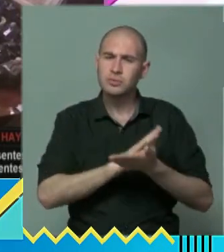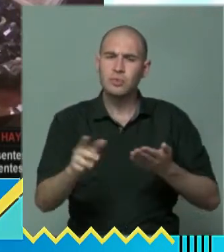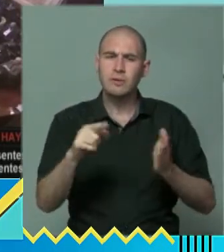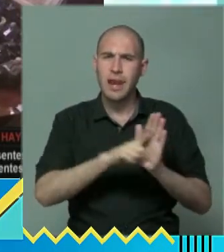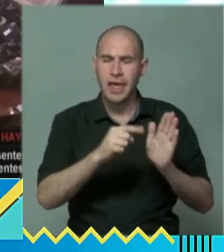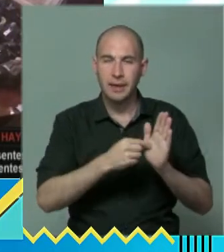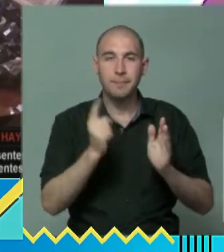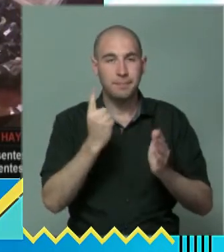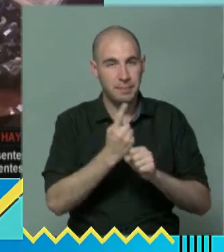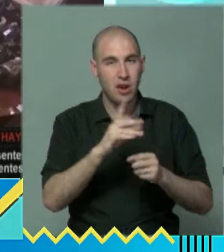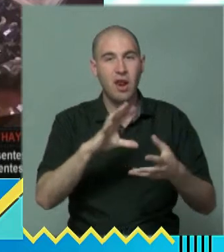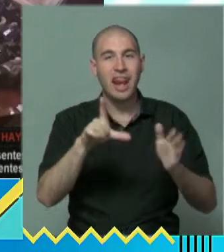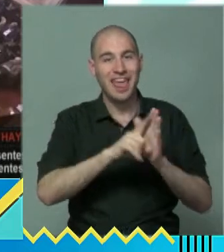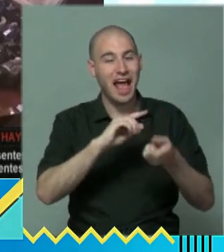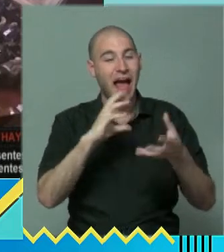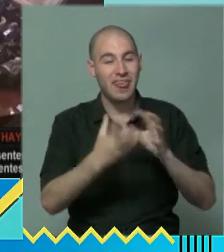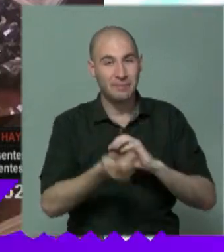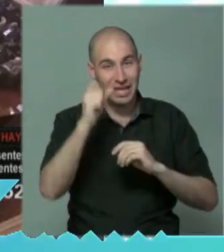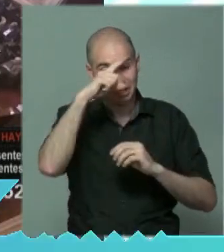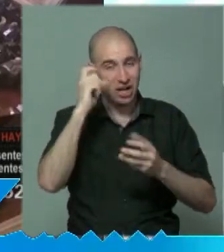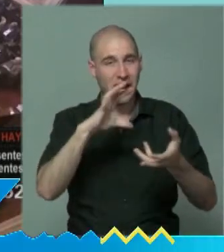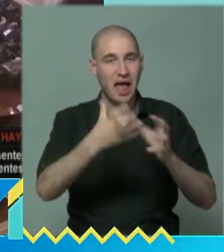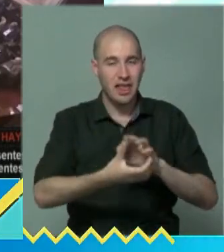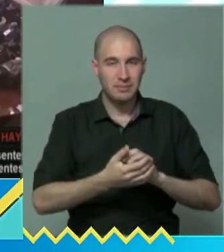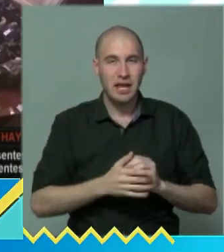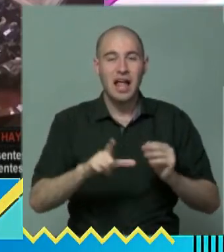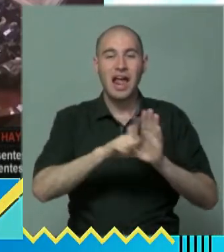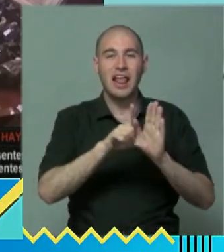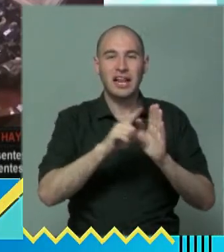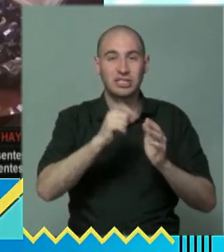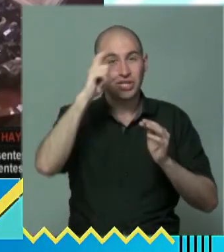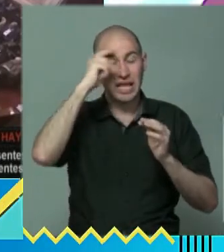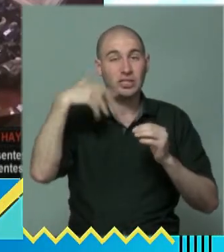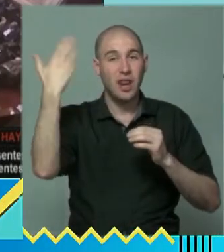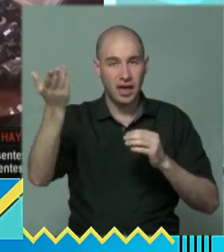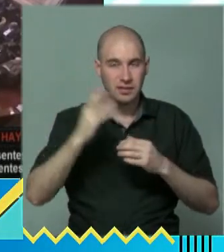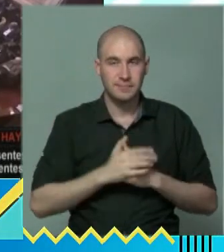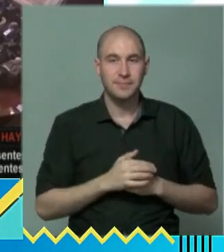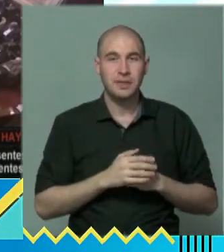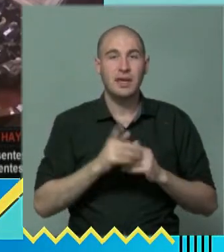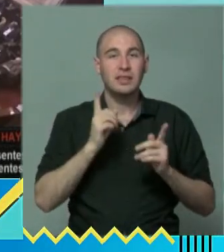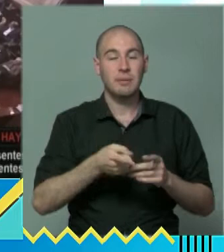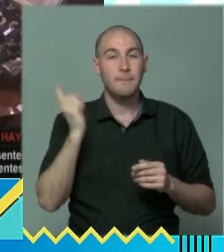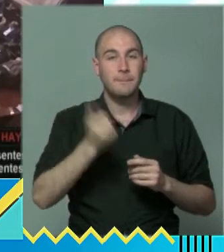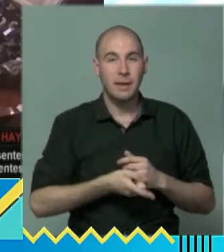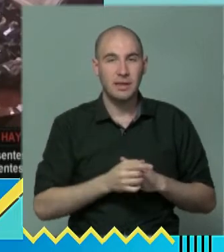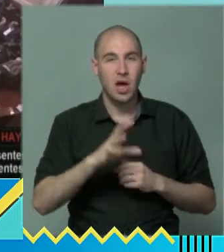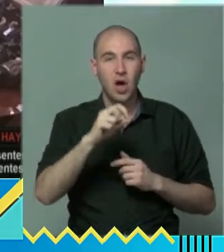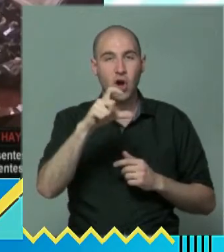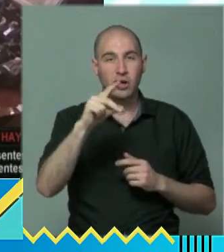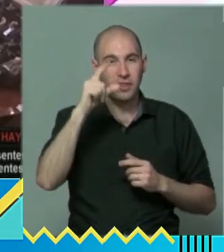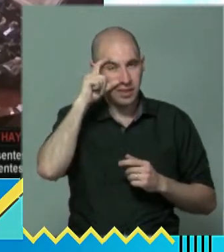ley primero es adecuar la legislación nacional a la legislación internacional, claro, y por mandato de la